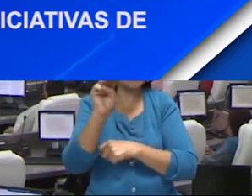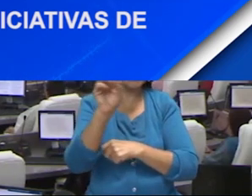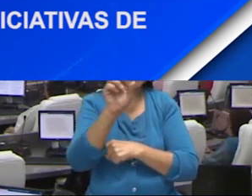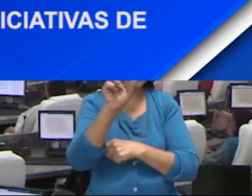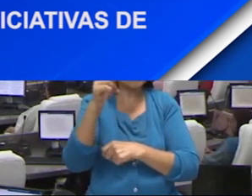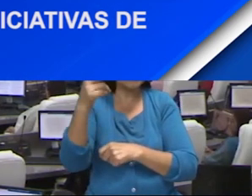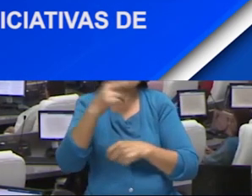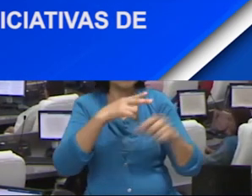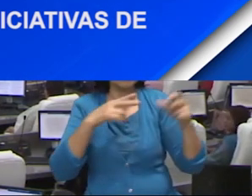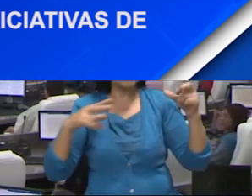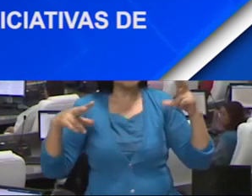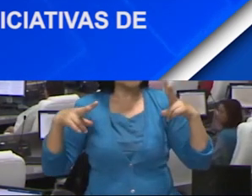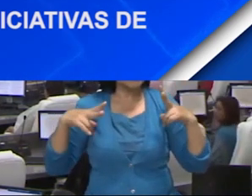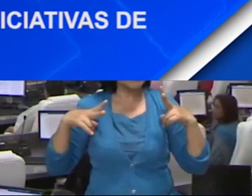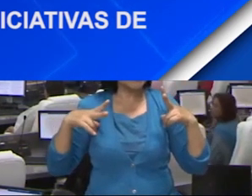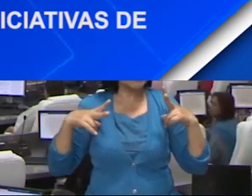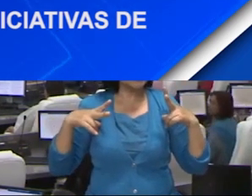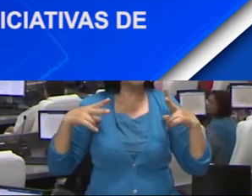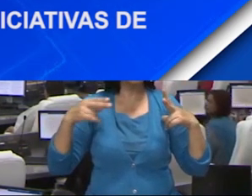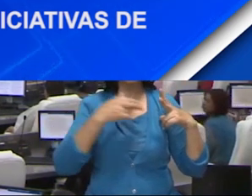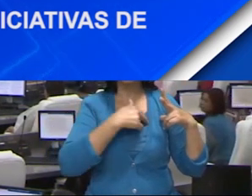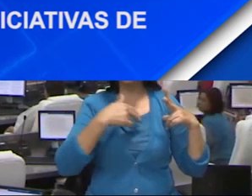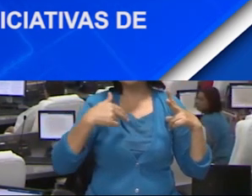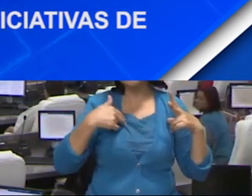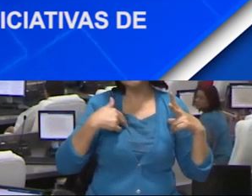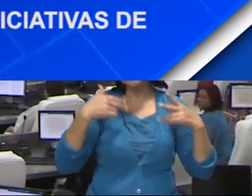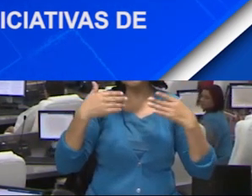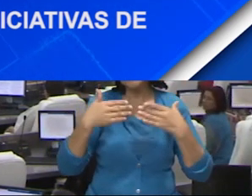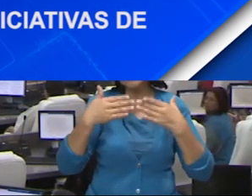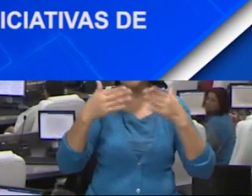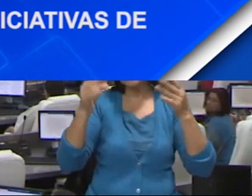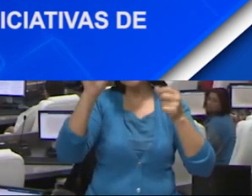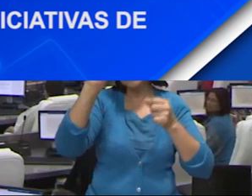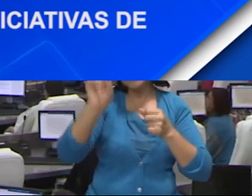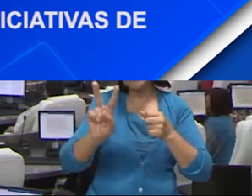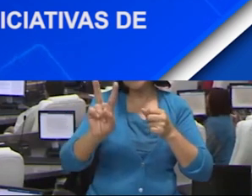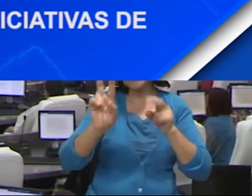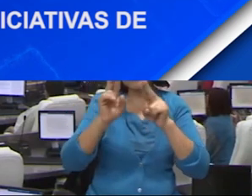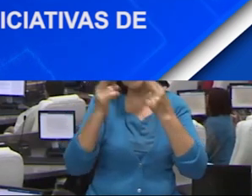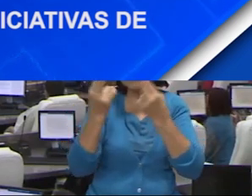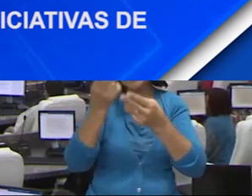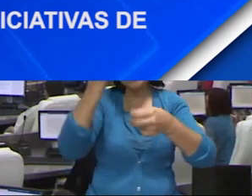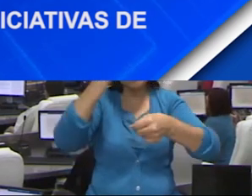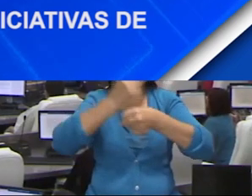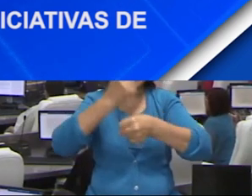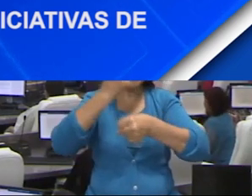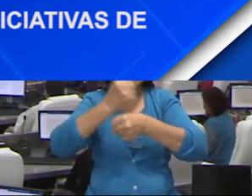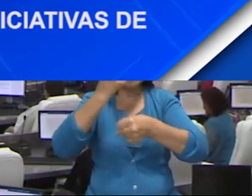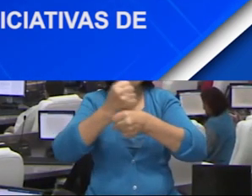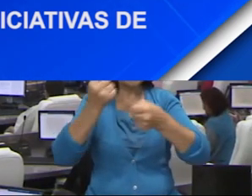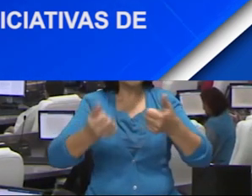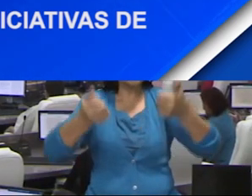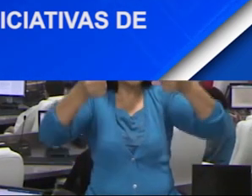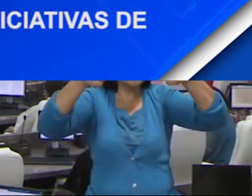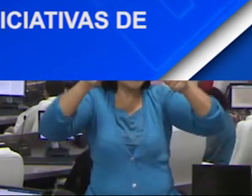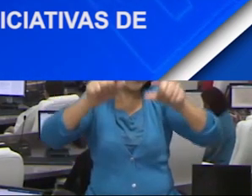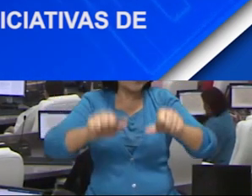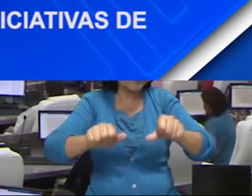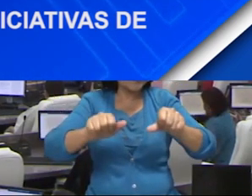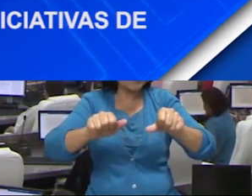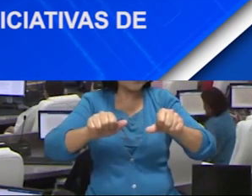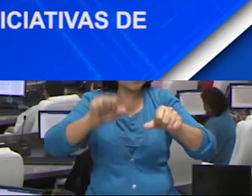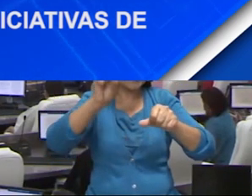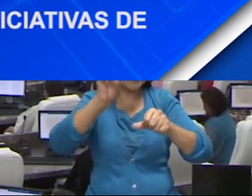de ratificación del acuerdo presidencial sobre el nombramiento de miembros del Consejo Directivo del